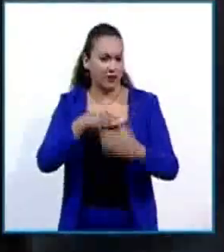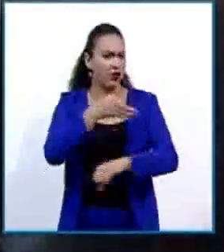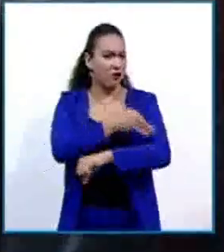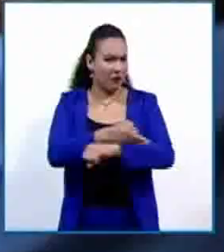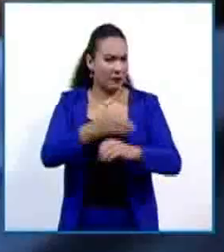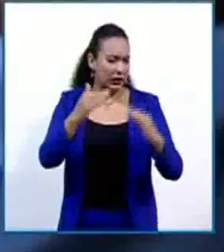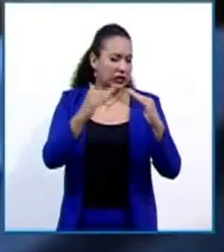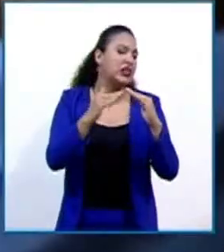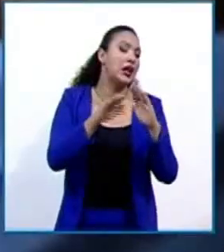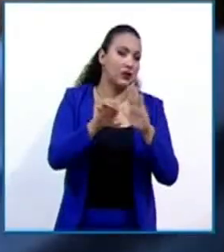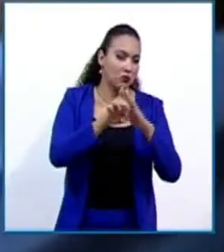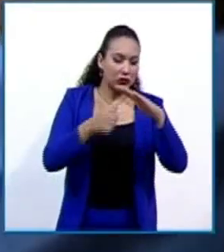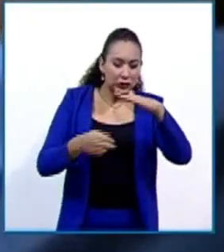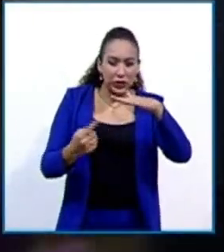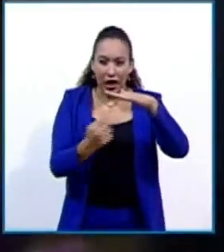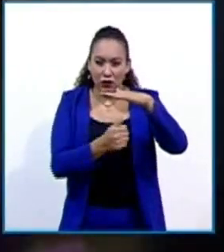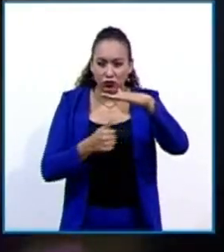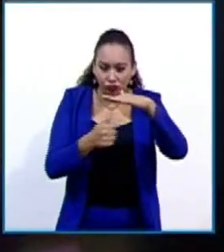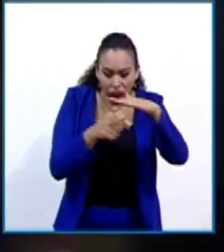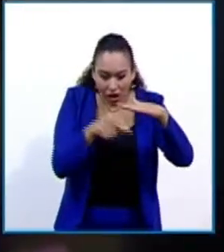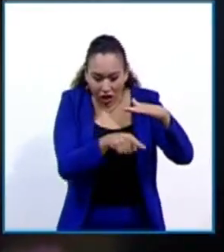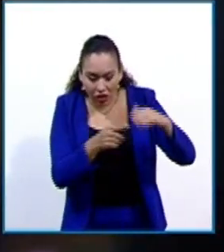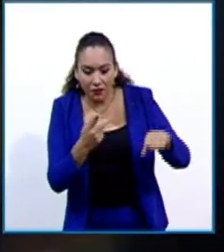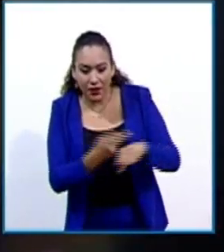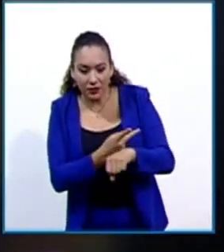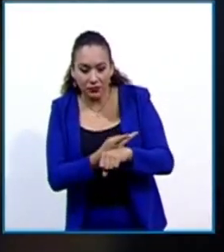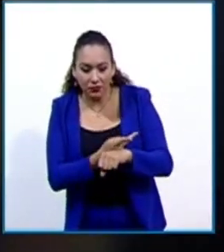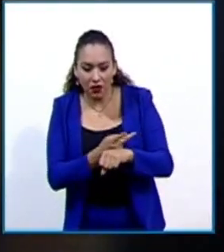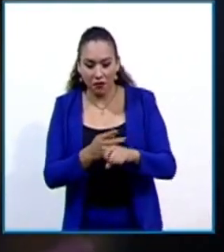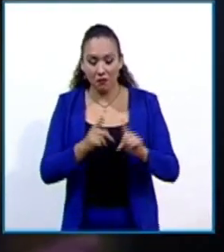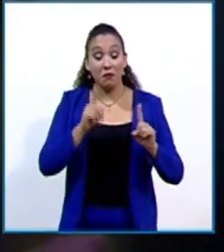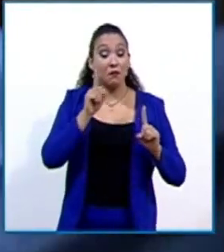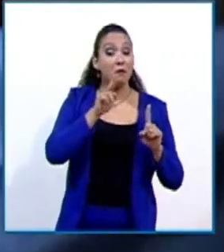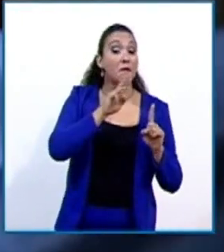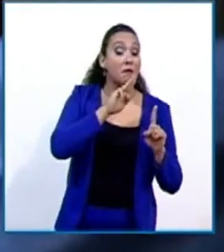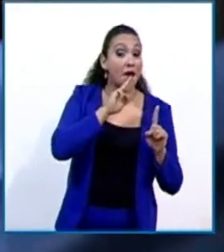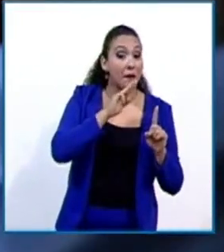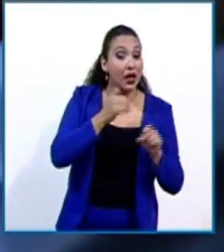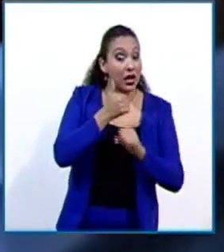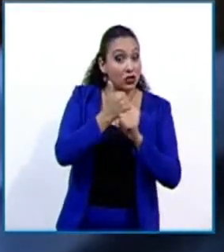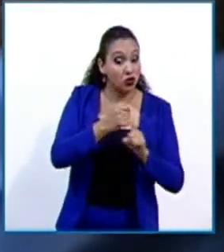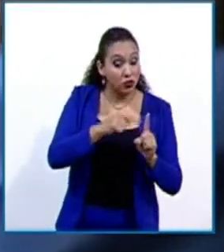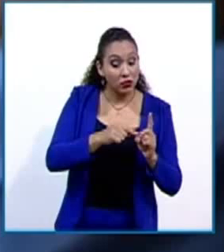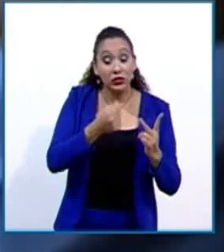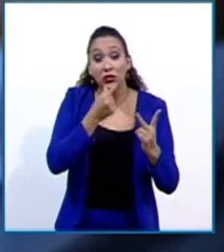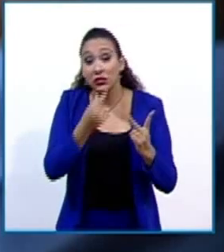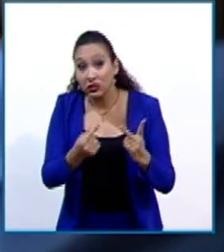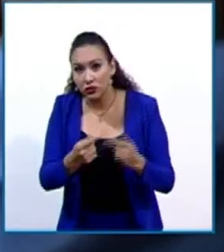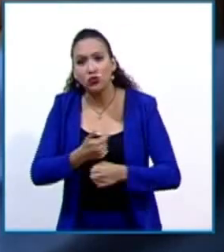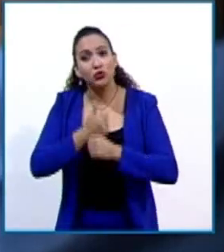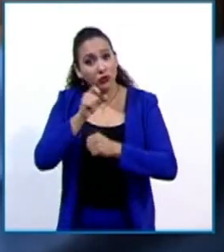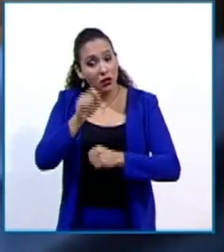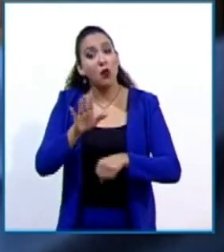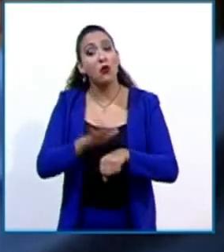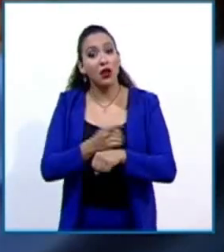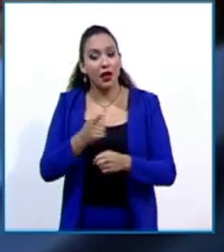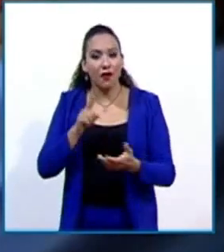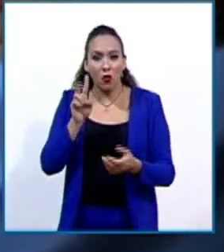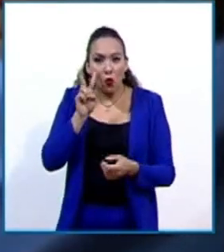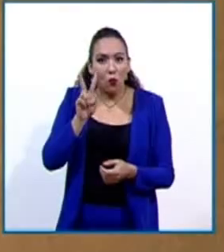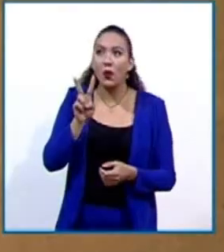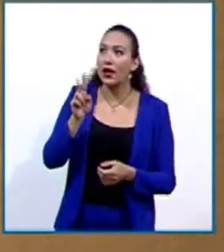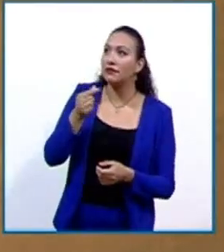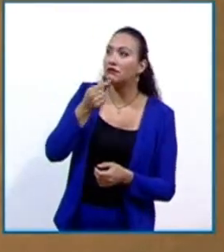tienen una influencia primordial en el crecimiento de los infantes. De ahí que cuando se ejerce violencia de género en el hogar, los infantes